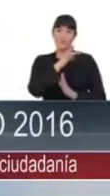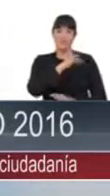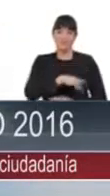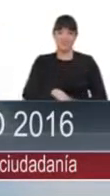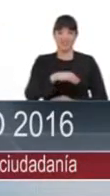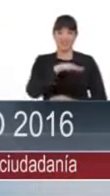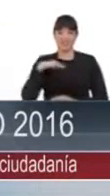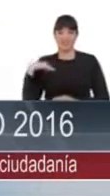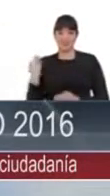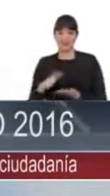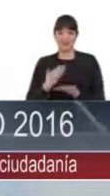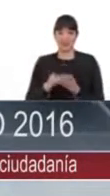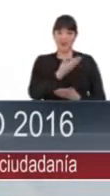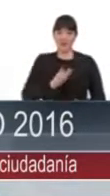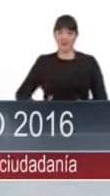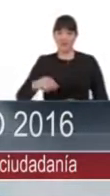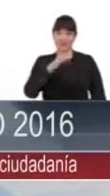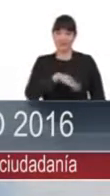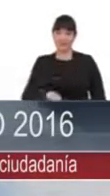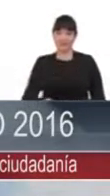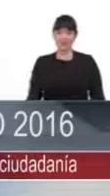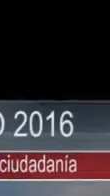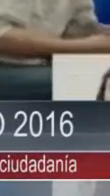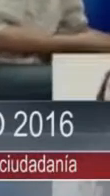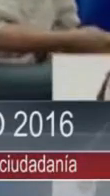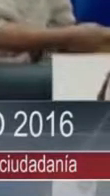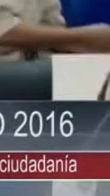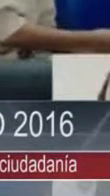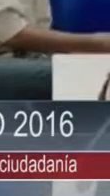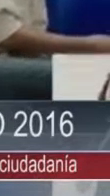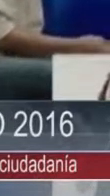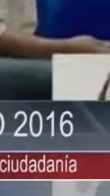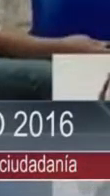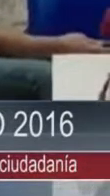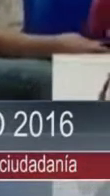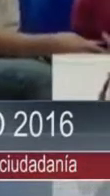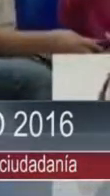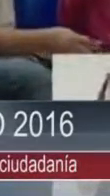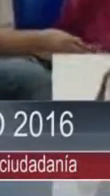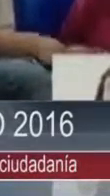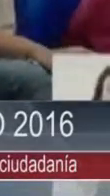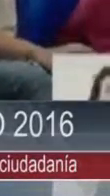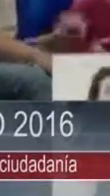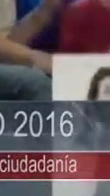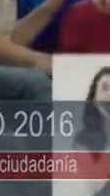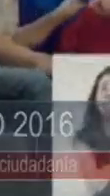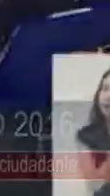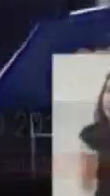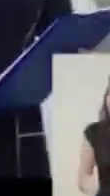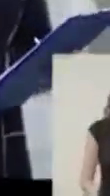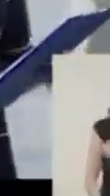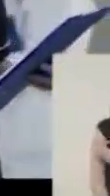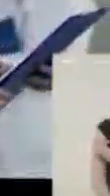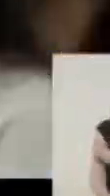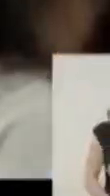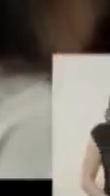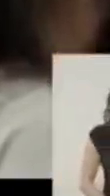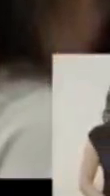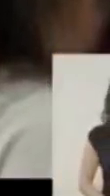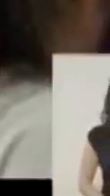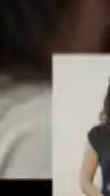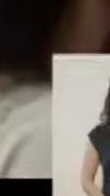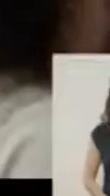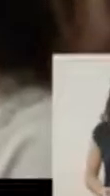de 100.500.000 pesos, dineros que permitirán la contratación de personal, el reforzamiento de las salas IRAS y